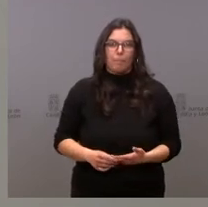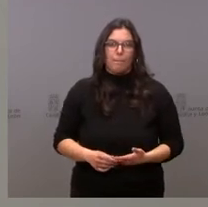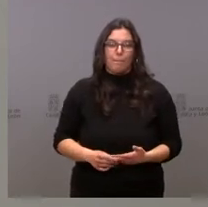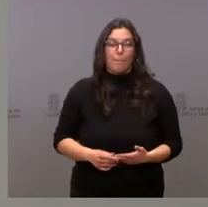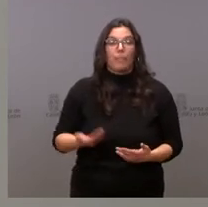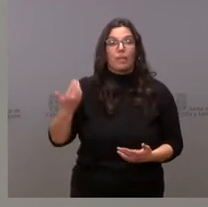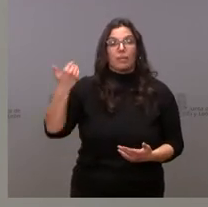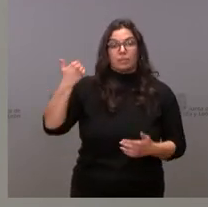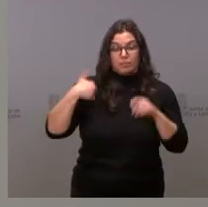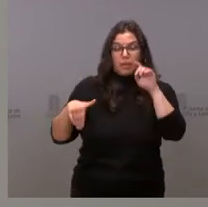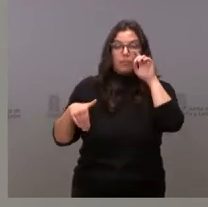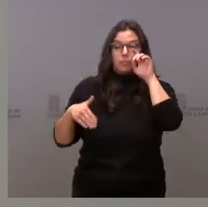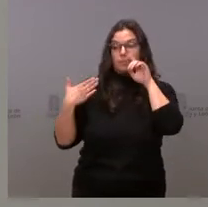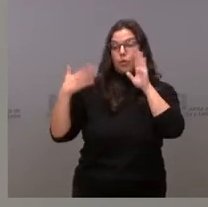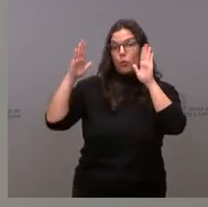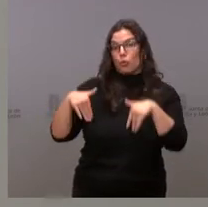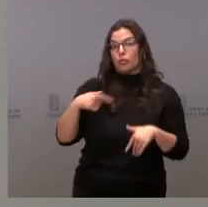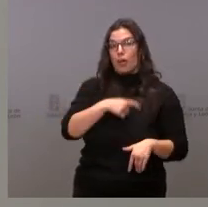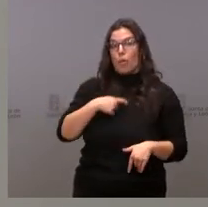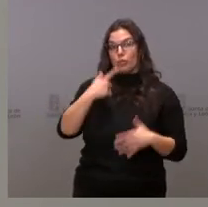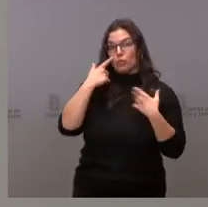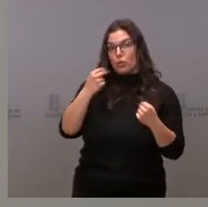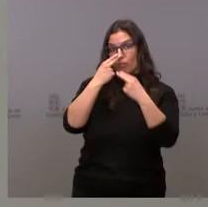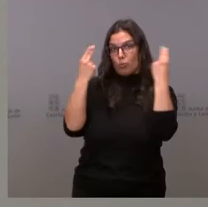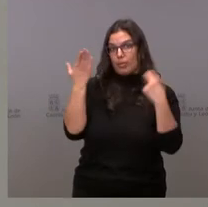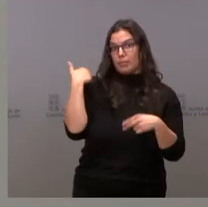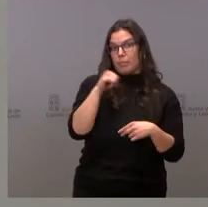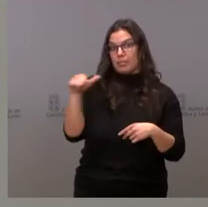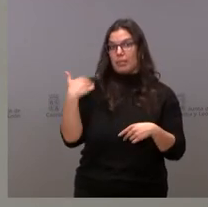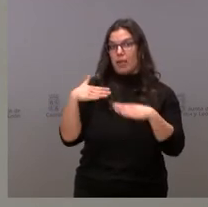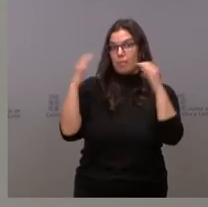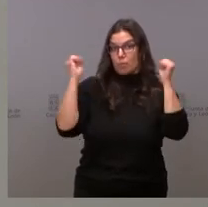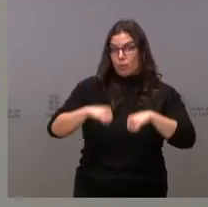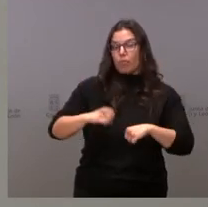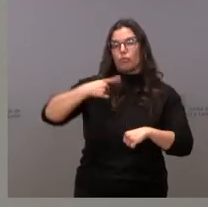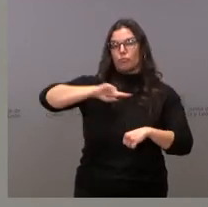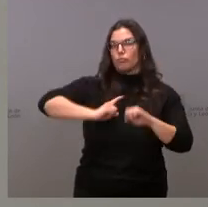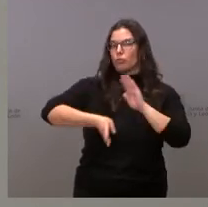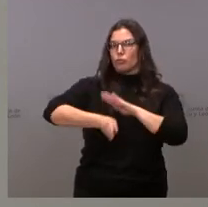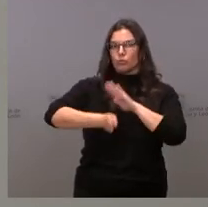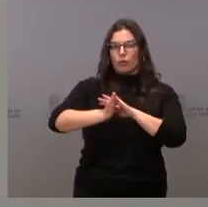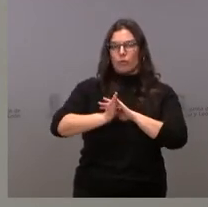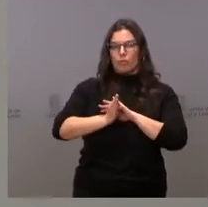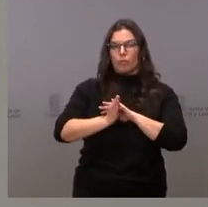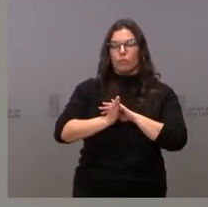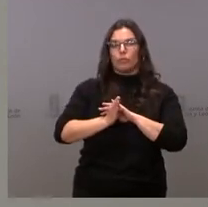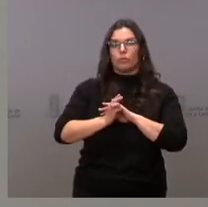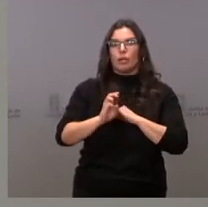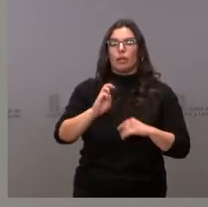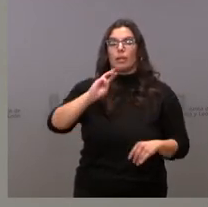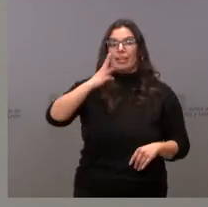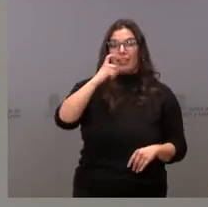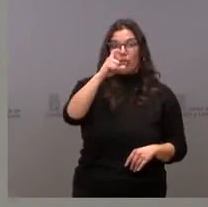ya se aprobó como dije la última comisión de salud pública de la semana pasada continuamos con las dosis de refuerzo en la población